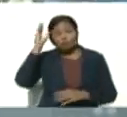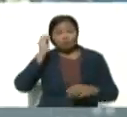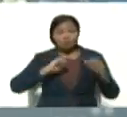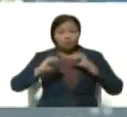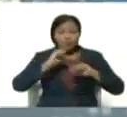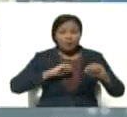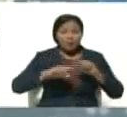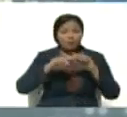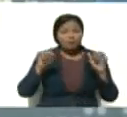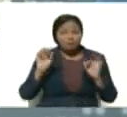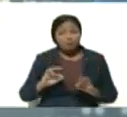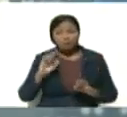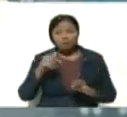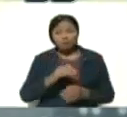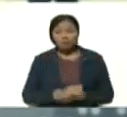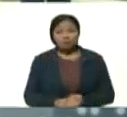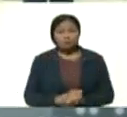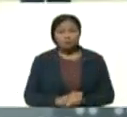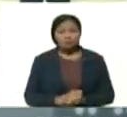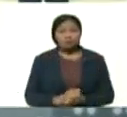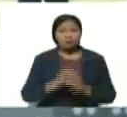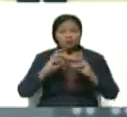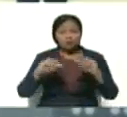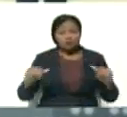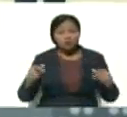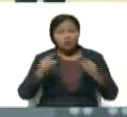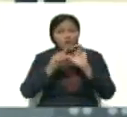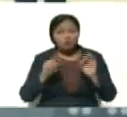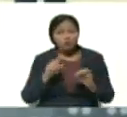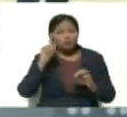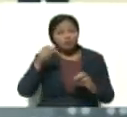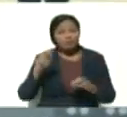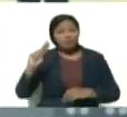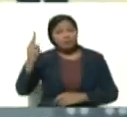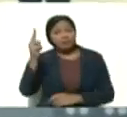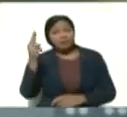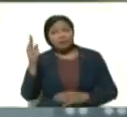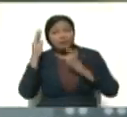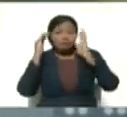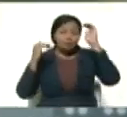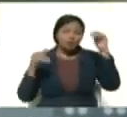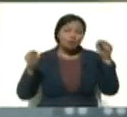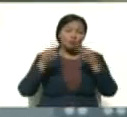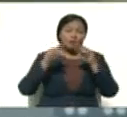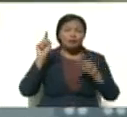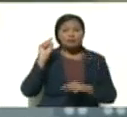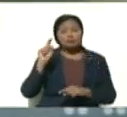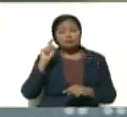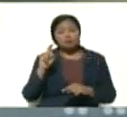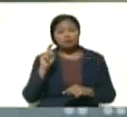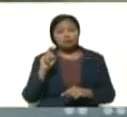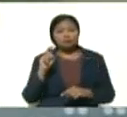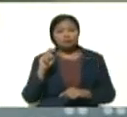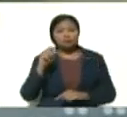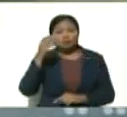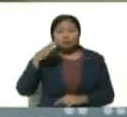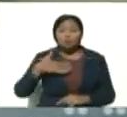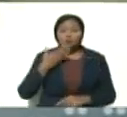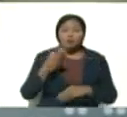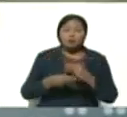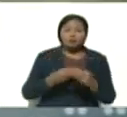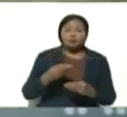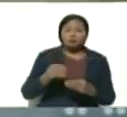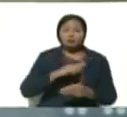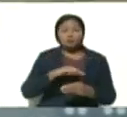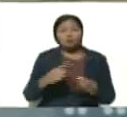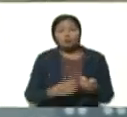despliegue en el territorio de la hermana República de Haití para atender las necesidades que puedan estar presentando nuestros